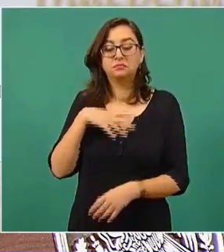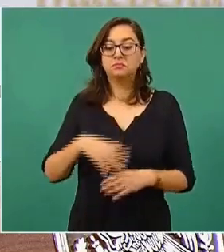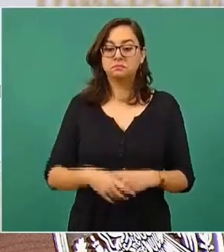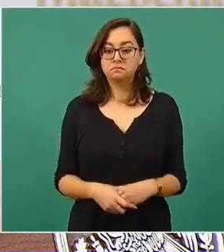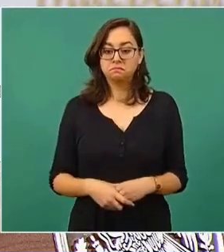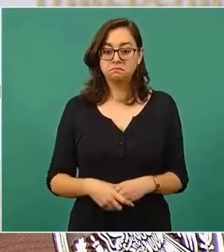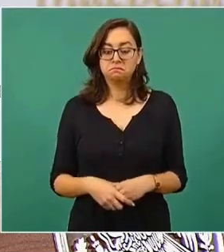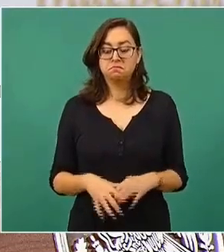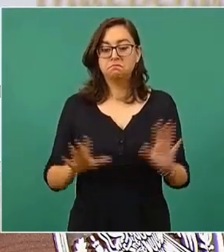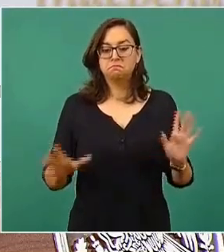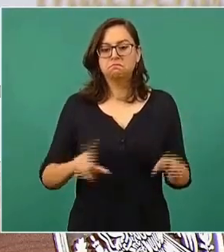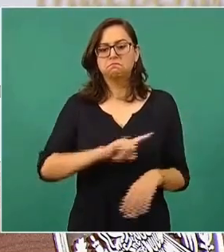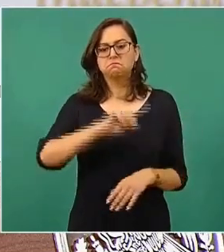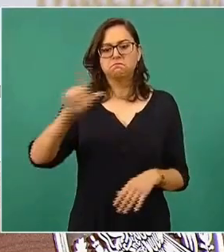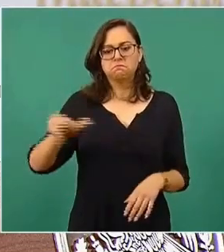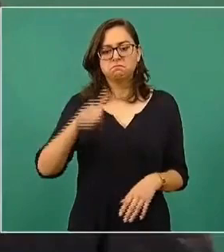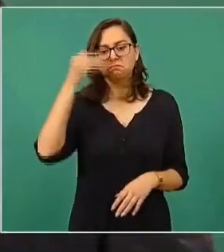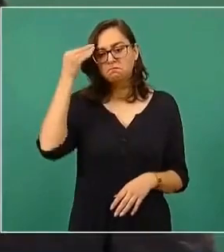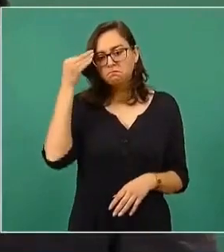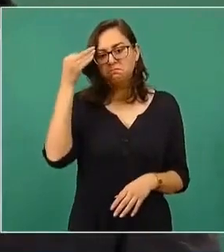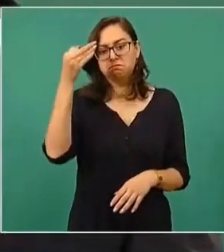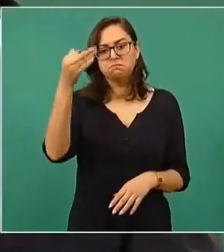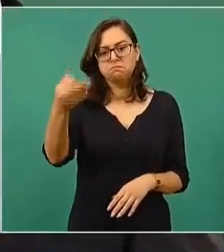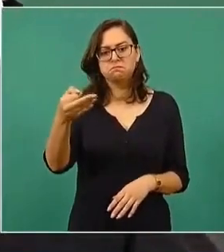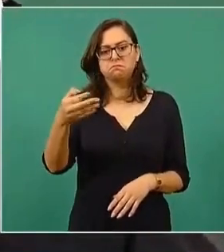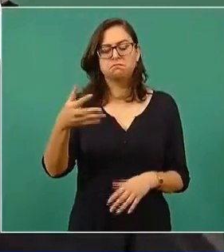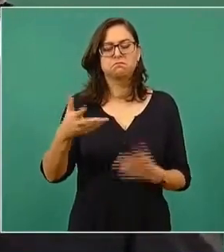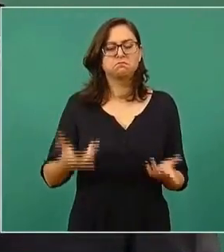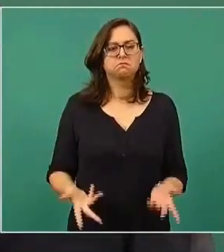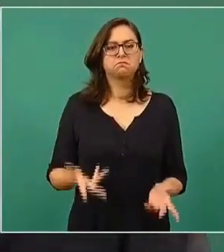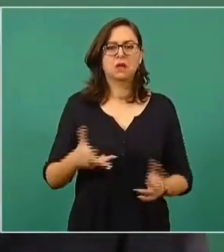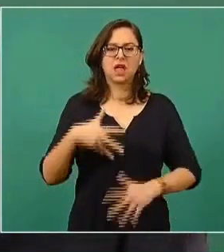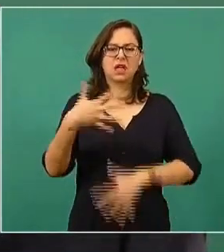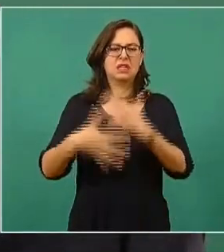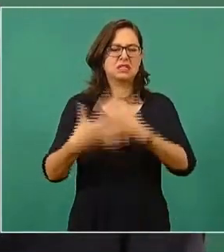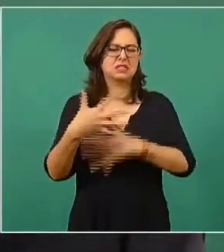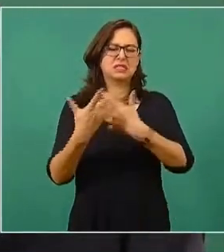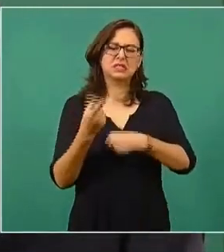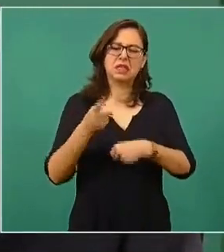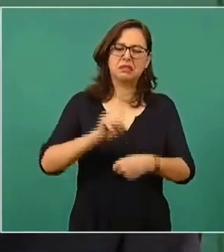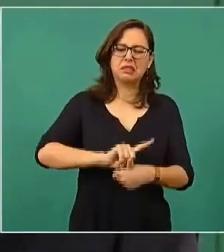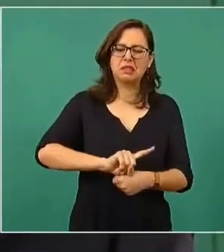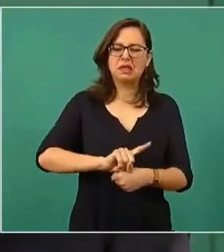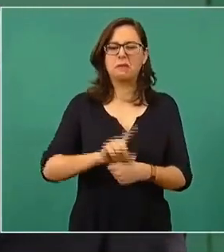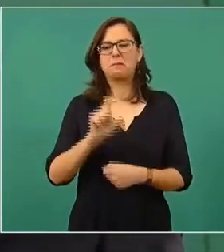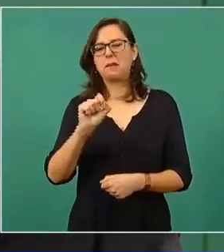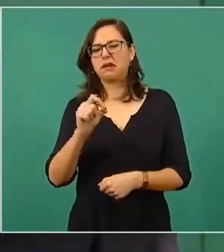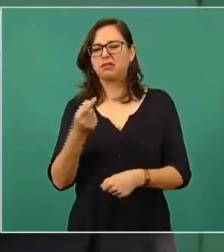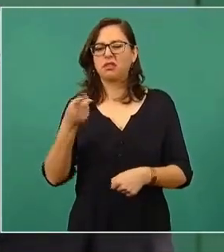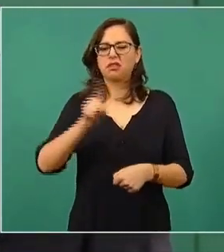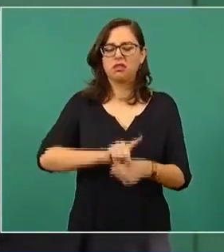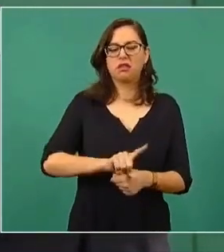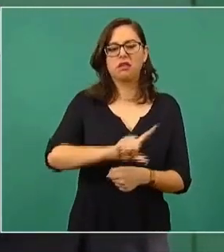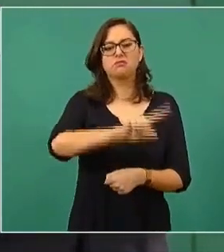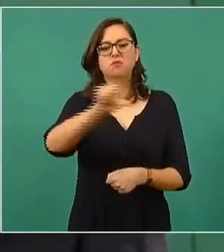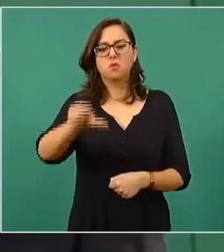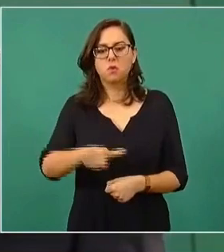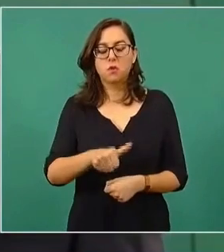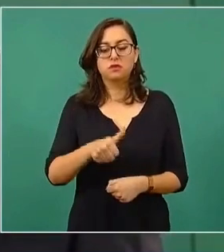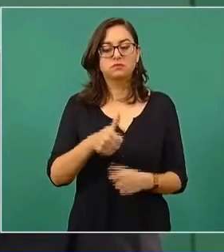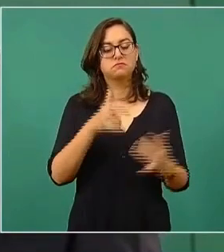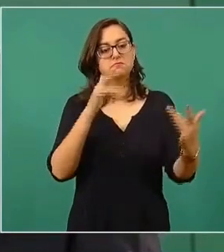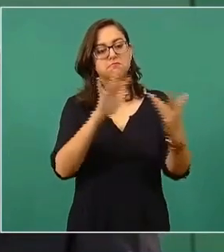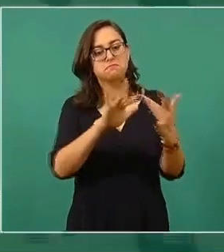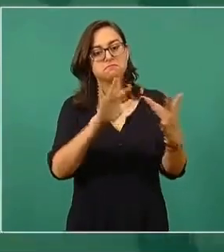pasó el tiempo y a los 15 días o 20 días le hablaron